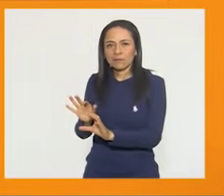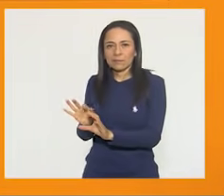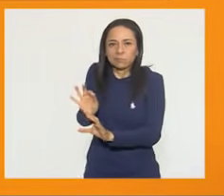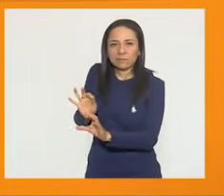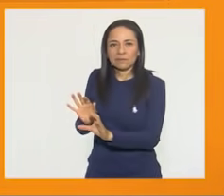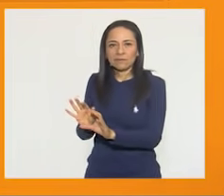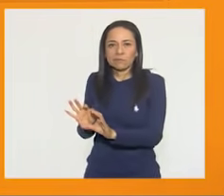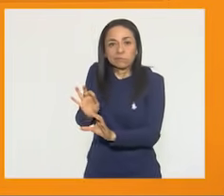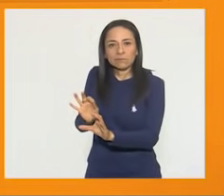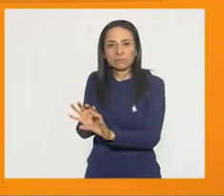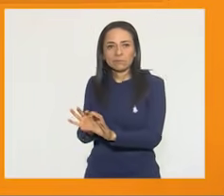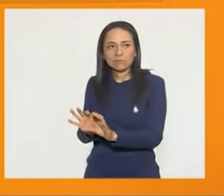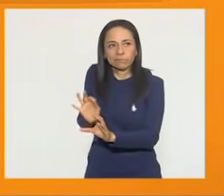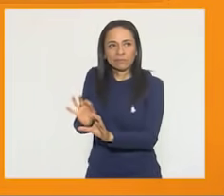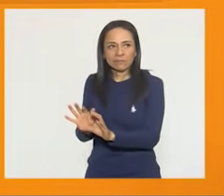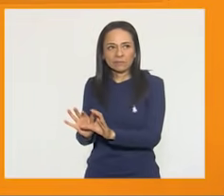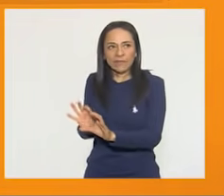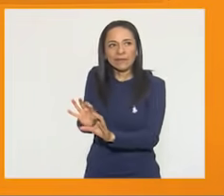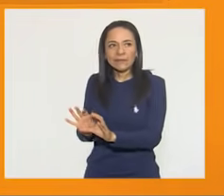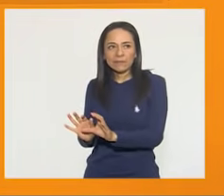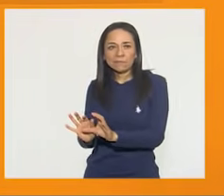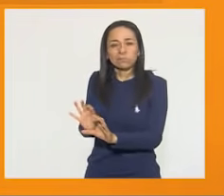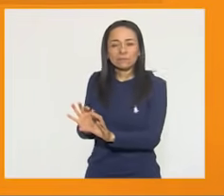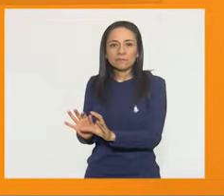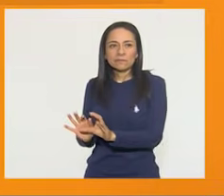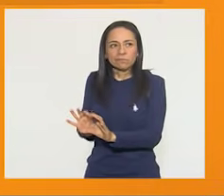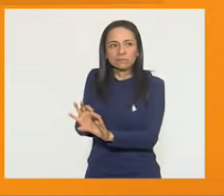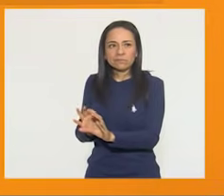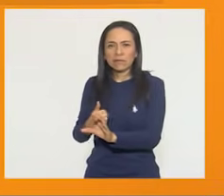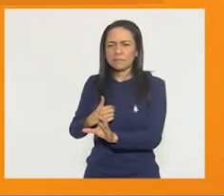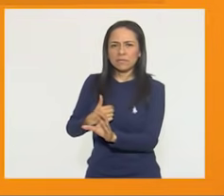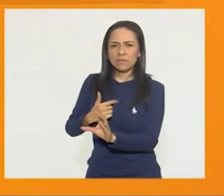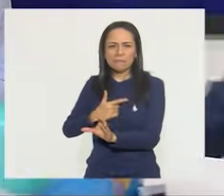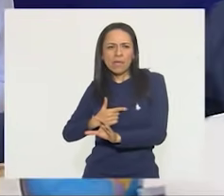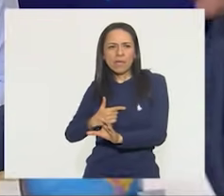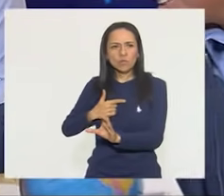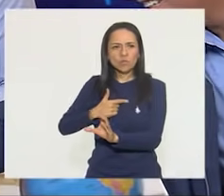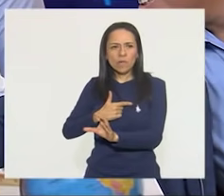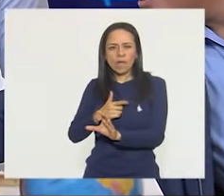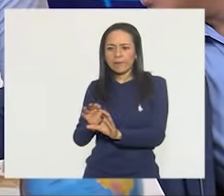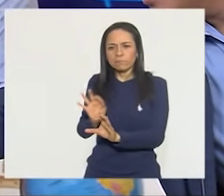A mí me gusta mucho la música.